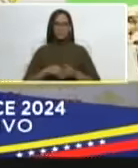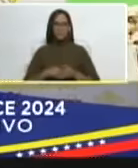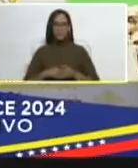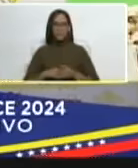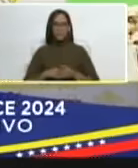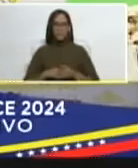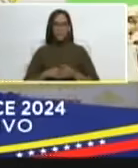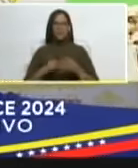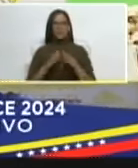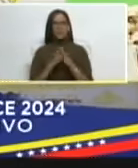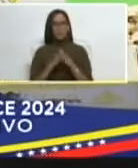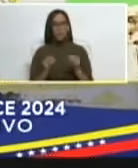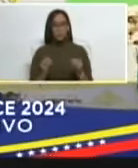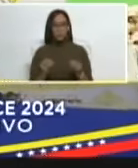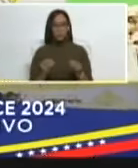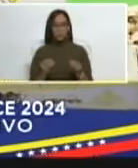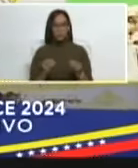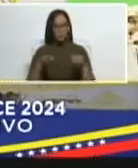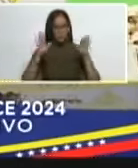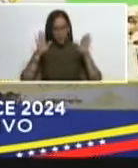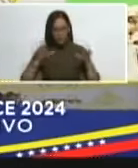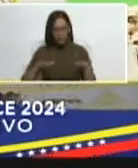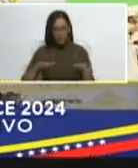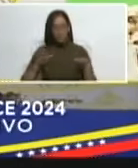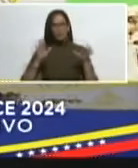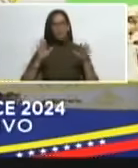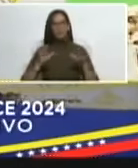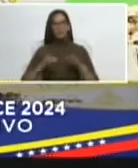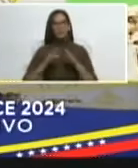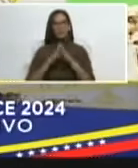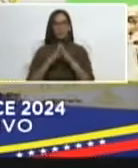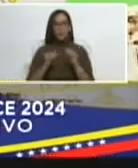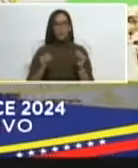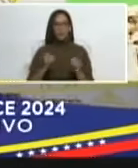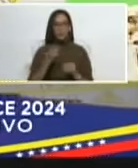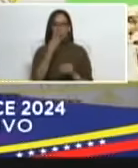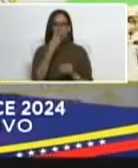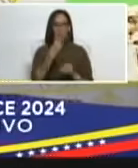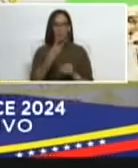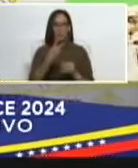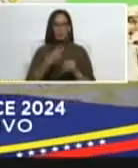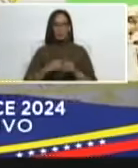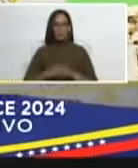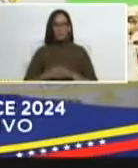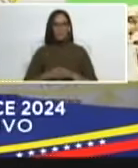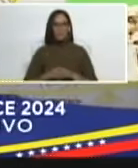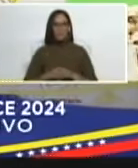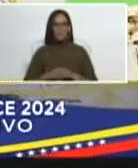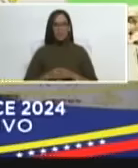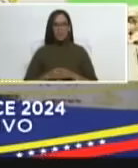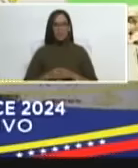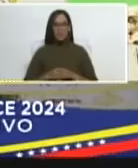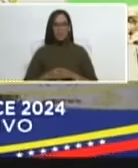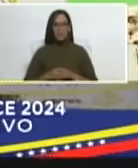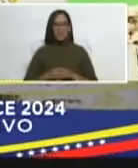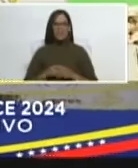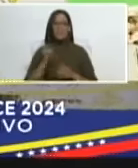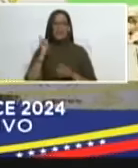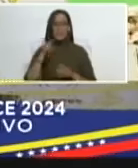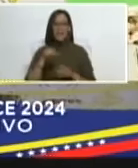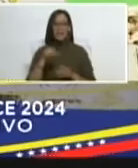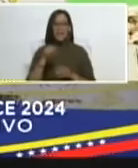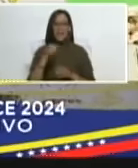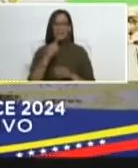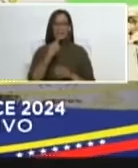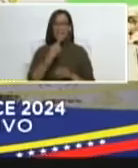Y todos lo alabaron. Todos lo vieron por aquí. incluyendo a quien lo negó tres veces. Ya Jesús